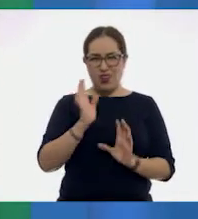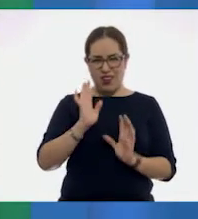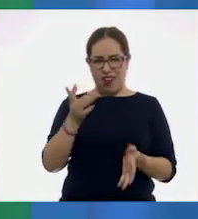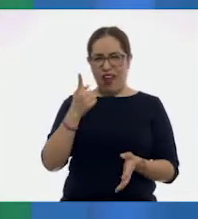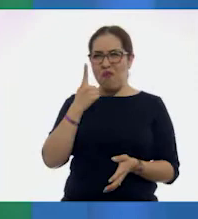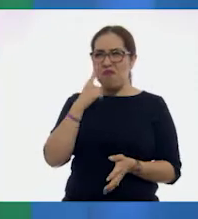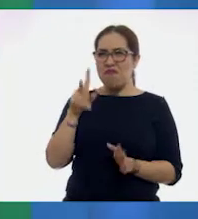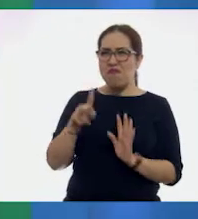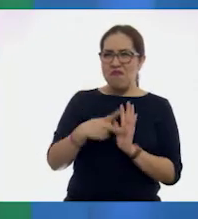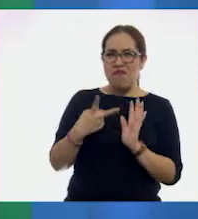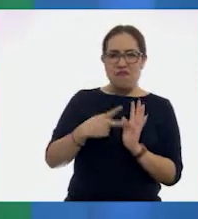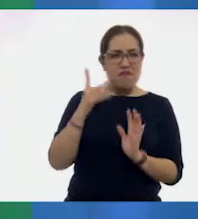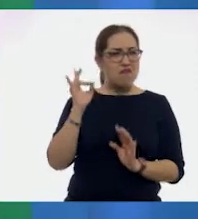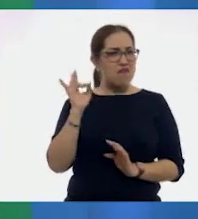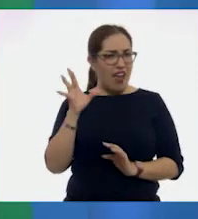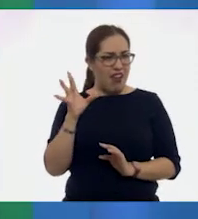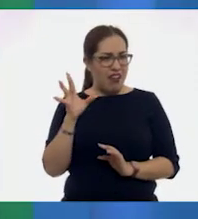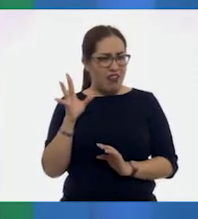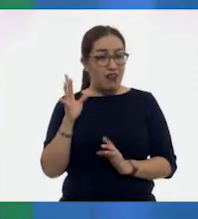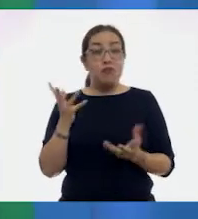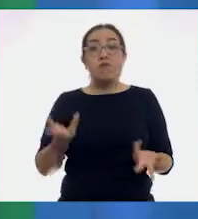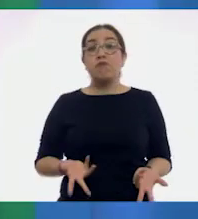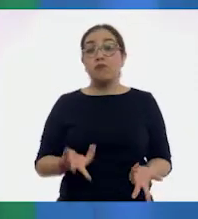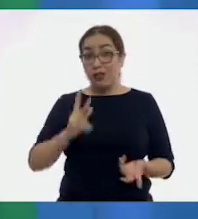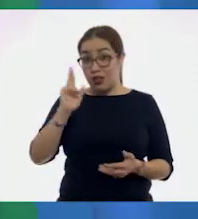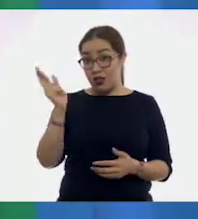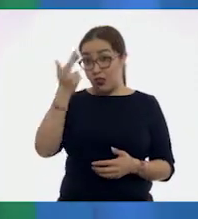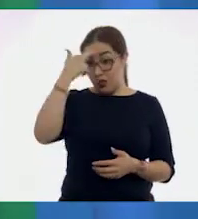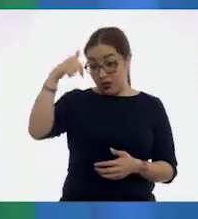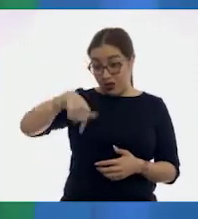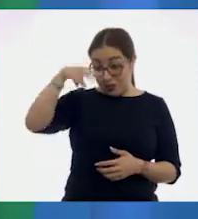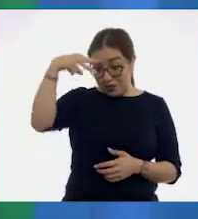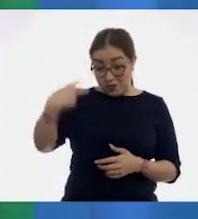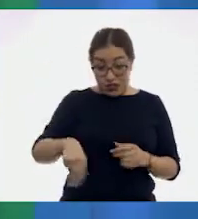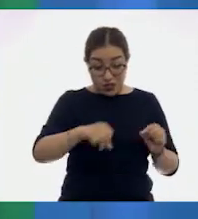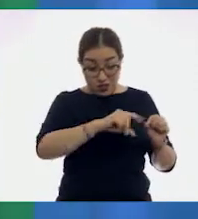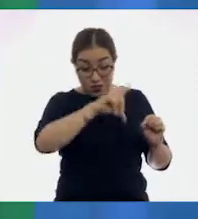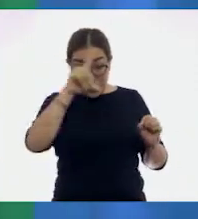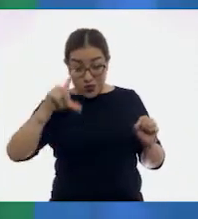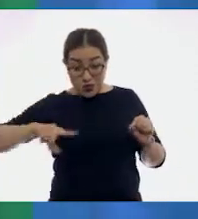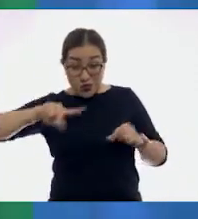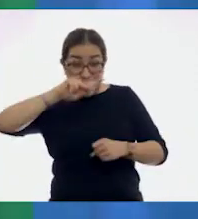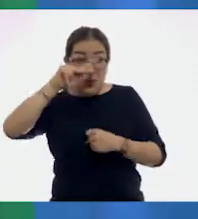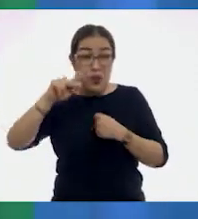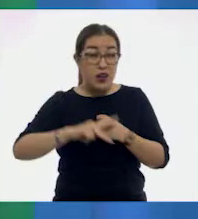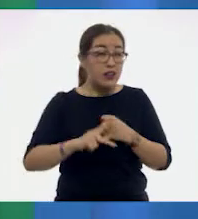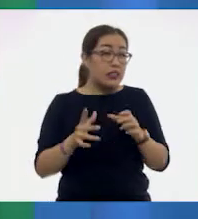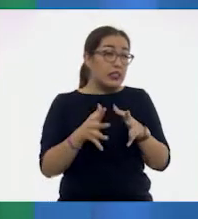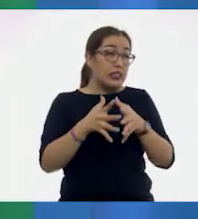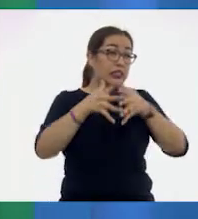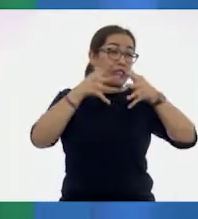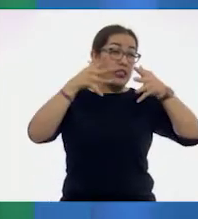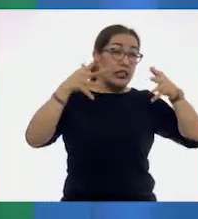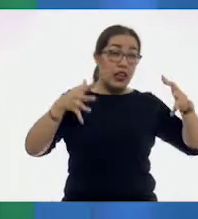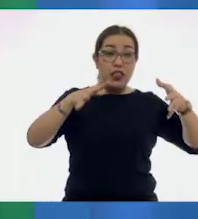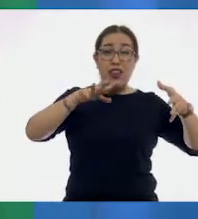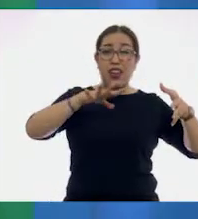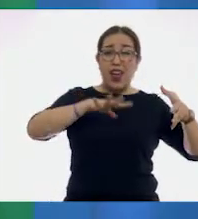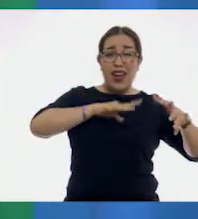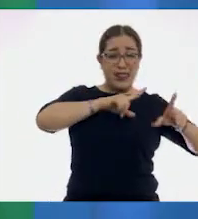ellos? Recordemos que México es un país muy grande que cuenta con una variada cantidad de